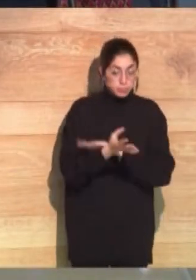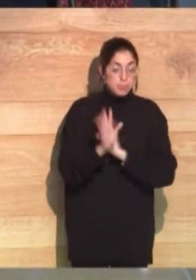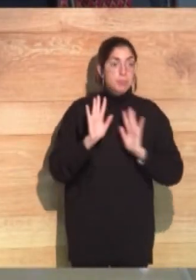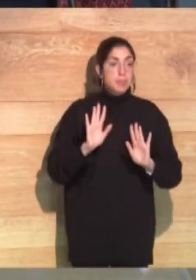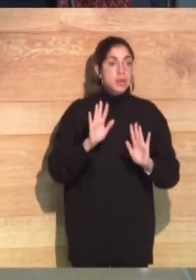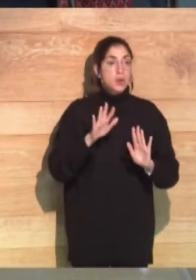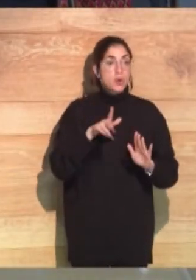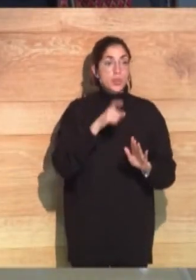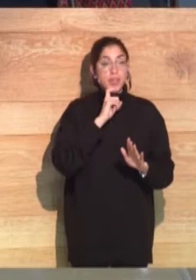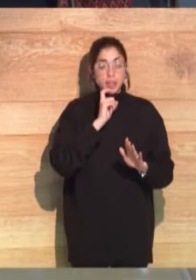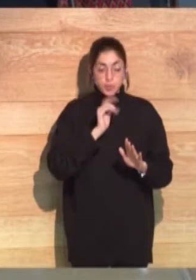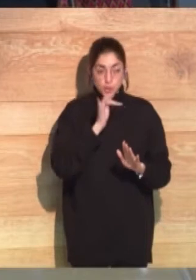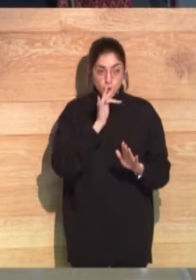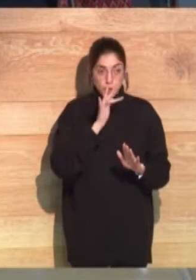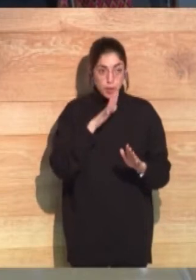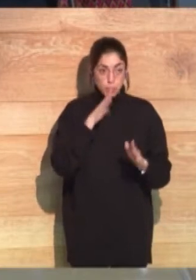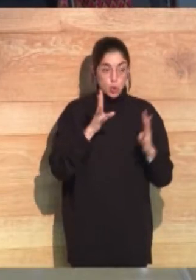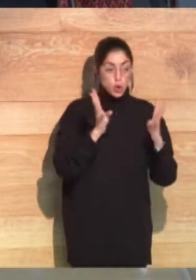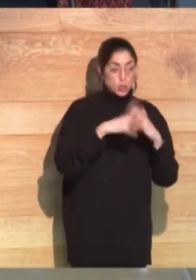las infraestructuras